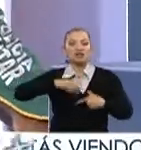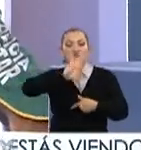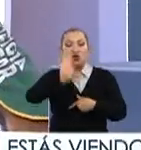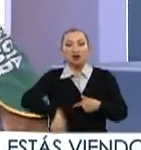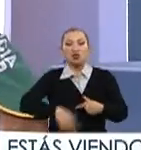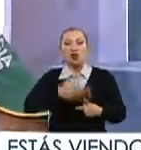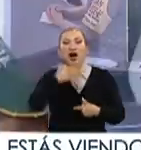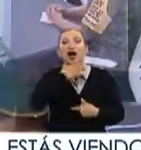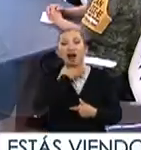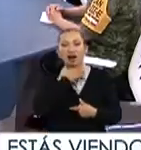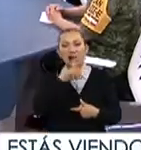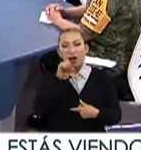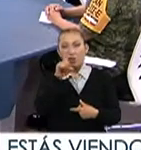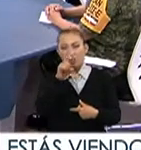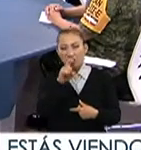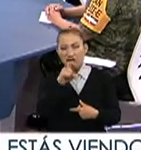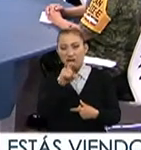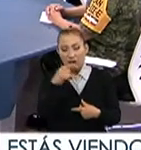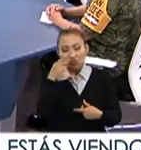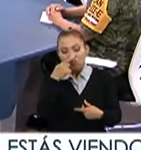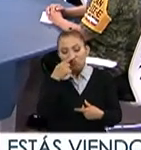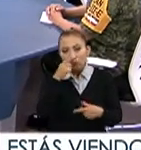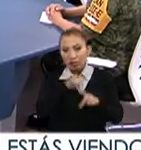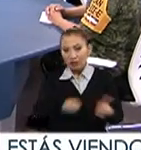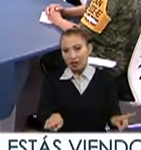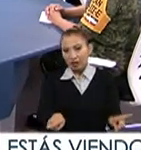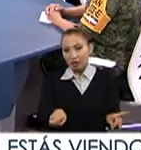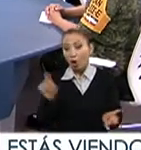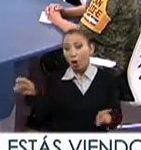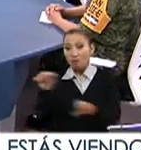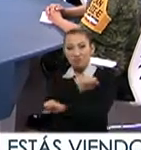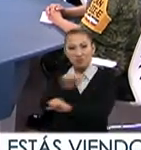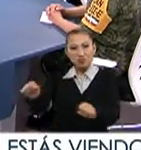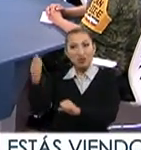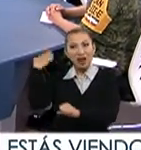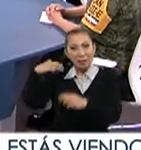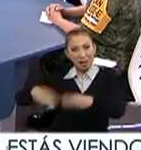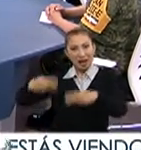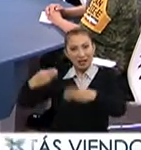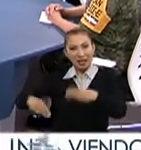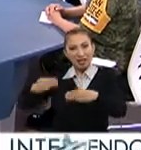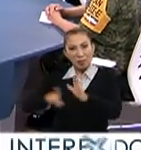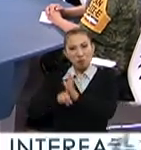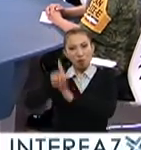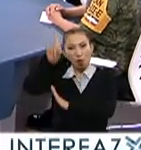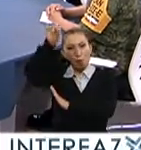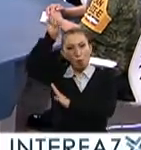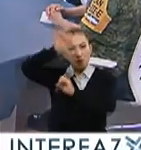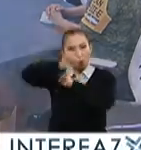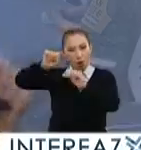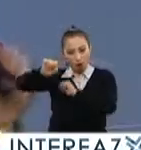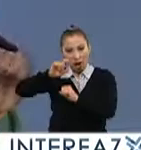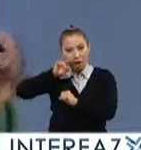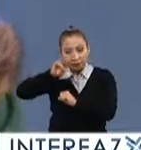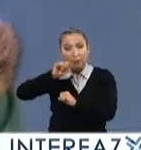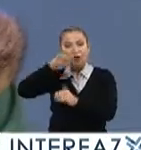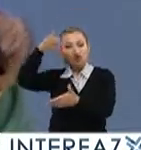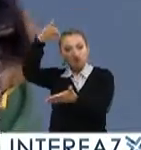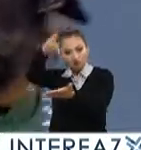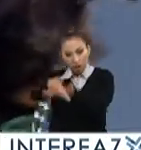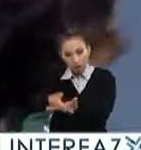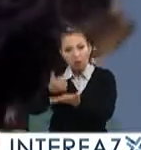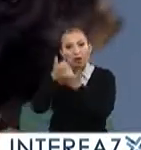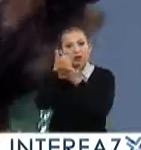huracanes. O cuando fue lo de la explosión del mercado de cohetes, Sí. también incluso fuimos